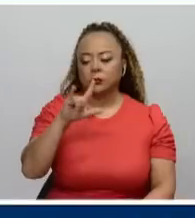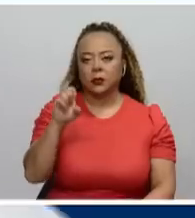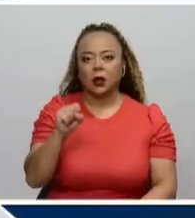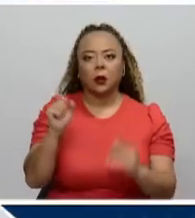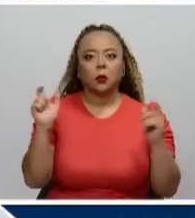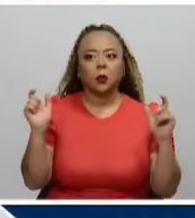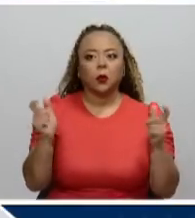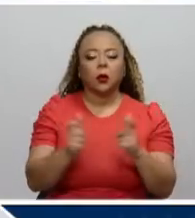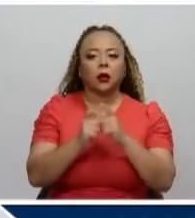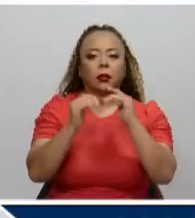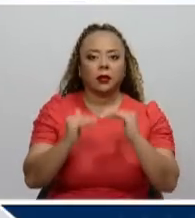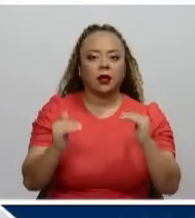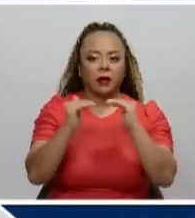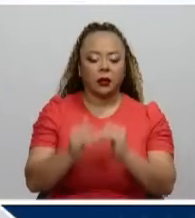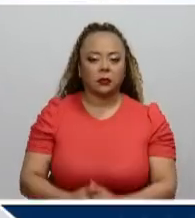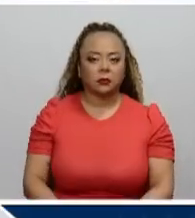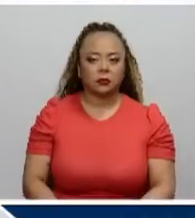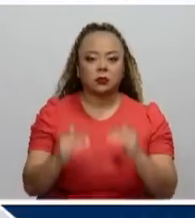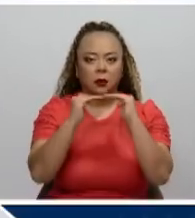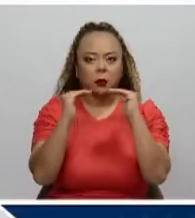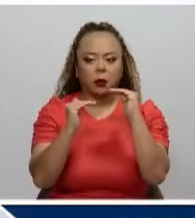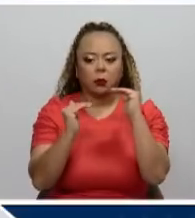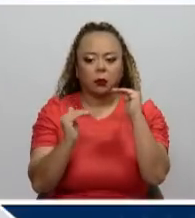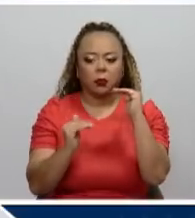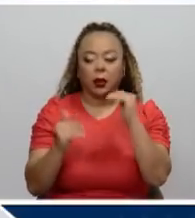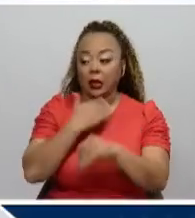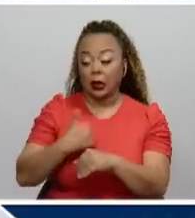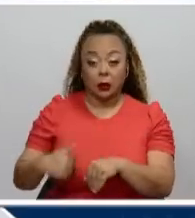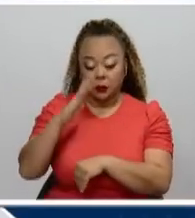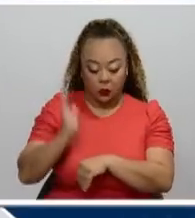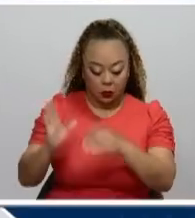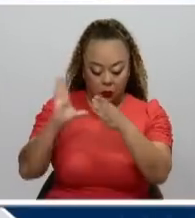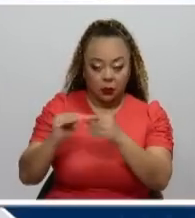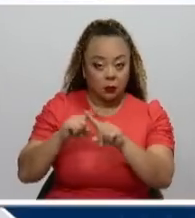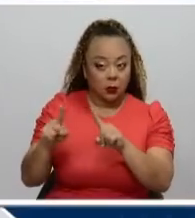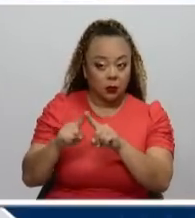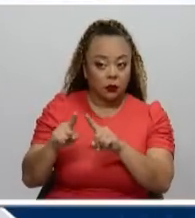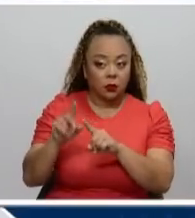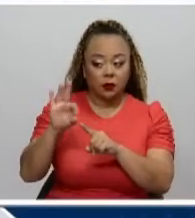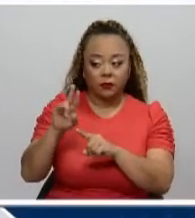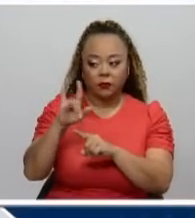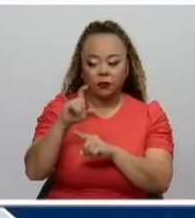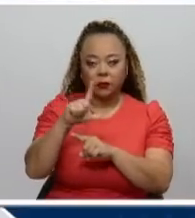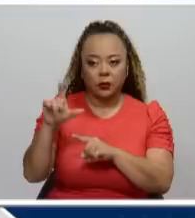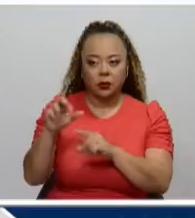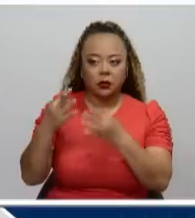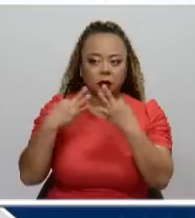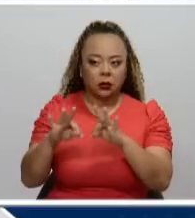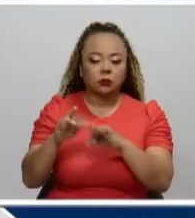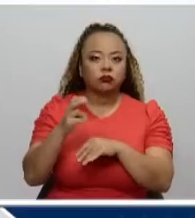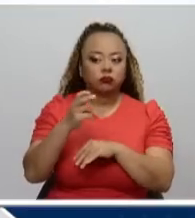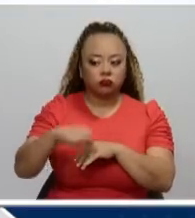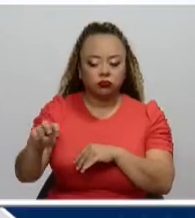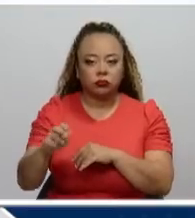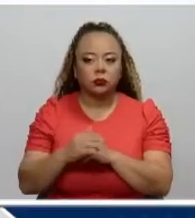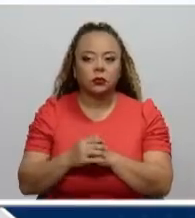nos vino al piso pero ustedes han escuchado lo que pasa es que en herediano nunca cuentan esto pero le digan no tratado de transferir aquí adentro inclusive equipos de aquí